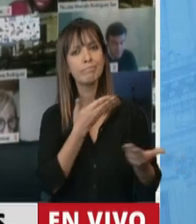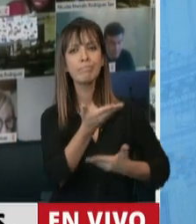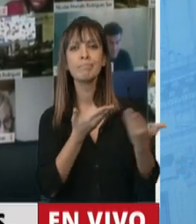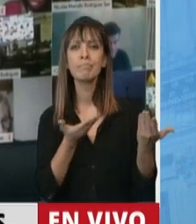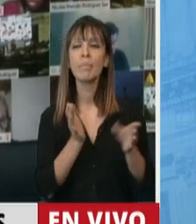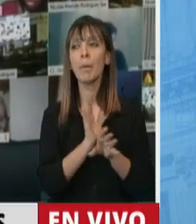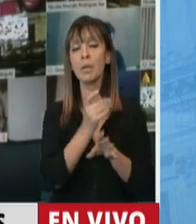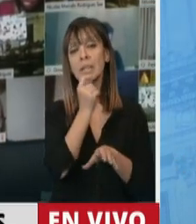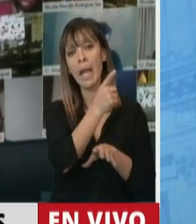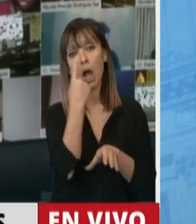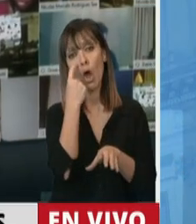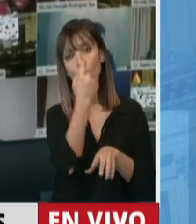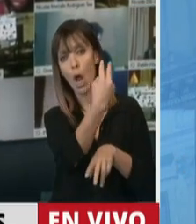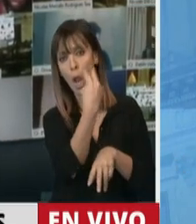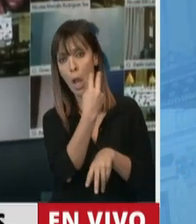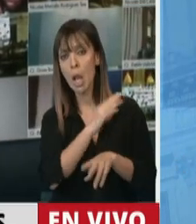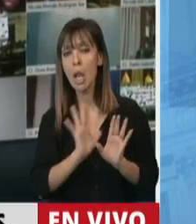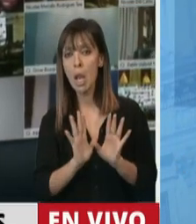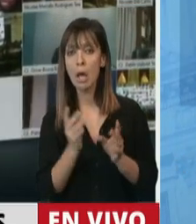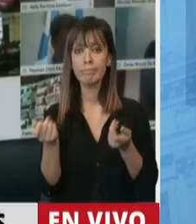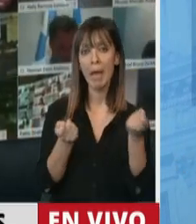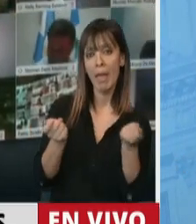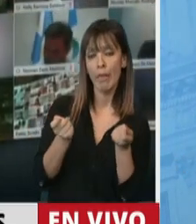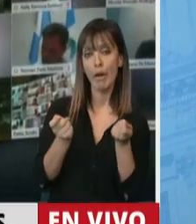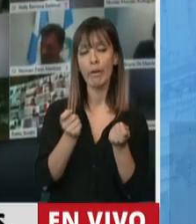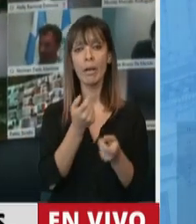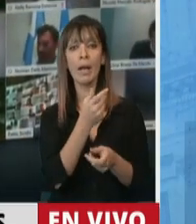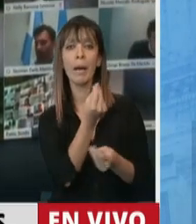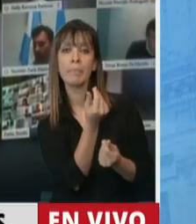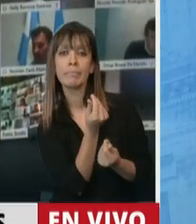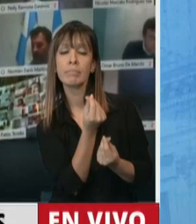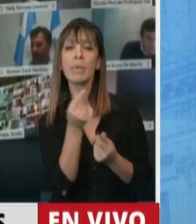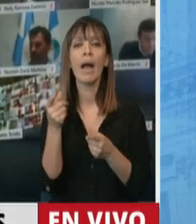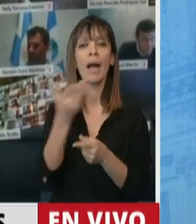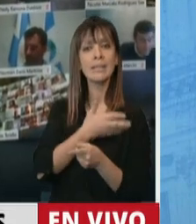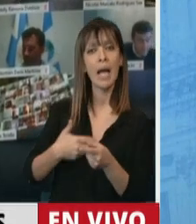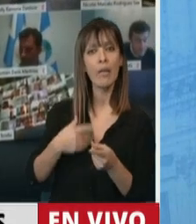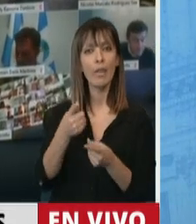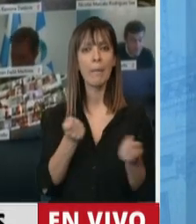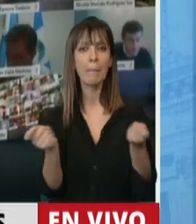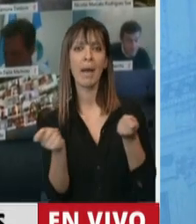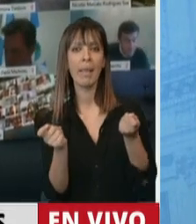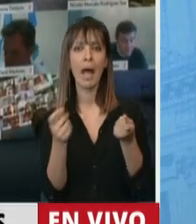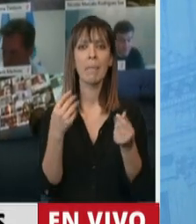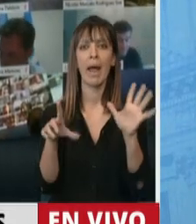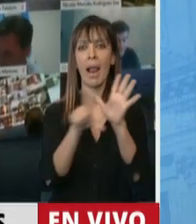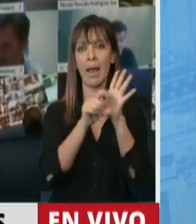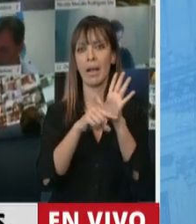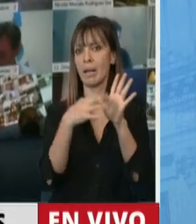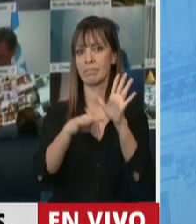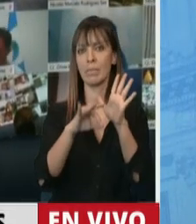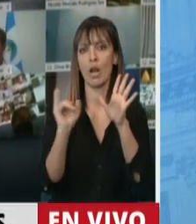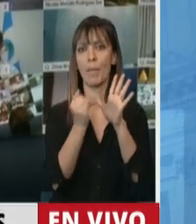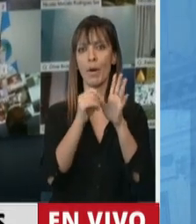juez, si se quiere, entre el capital y el Estado, tienen que estar los trabajadores para que se pueda legislar de la mejor manera